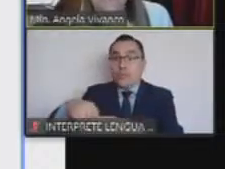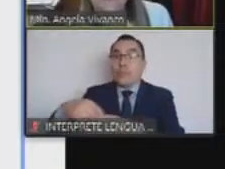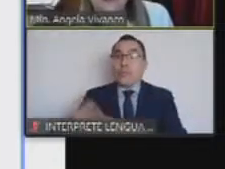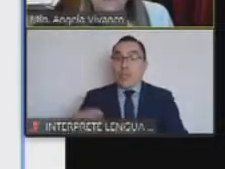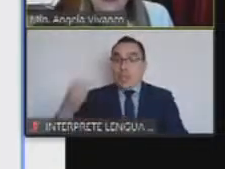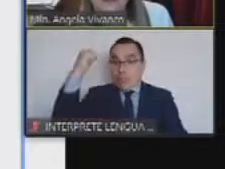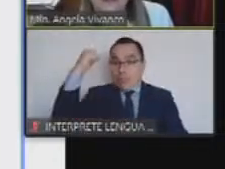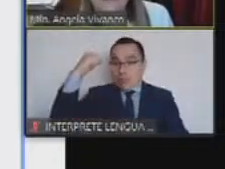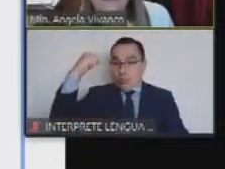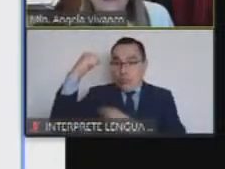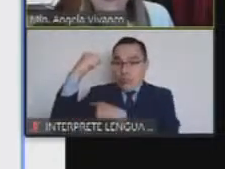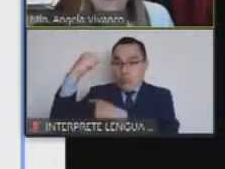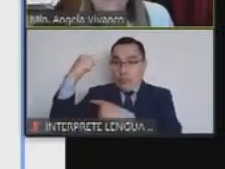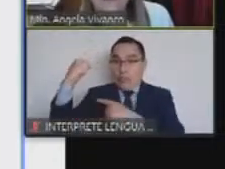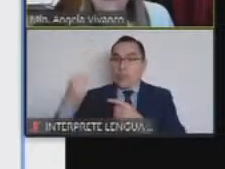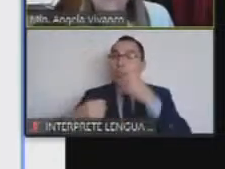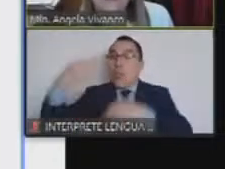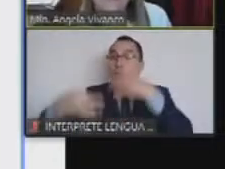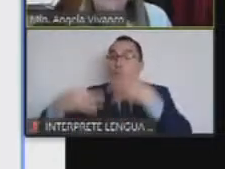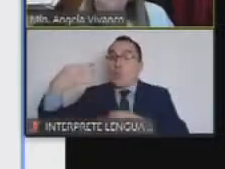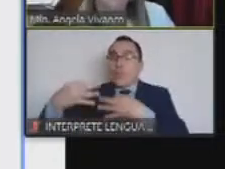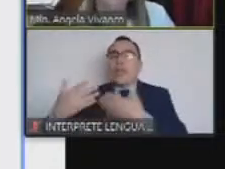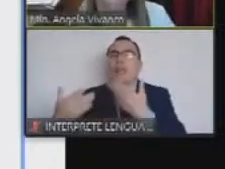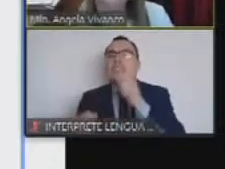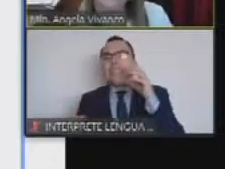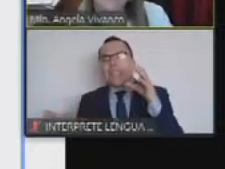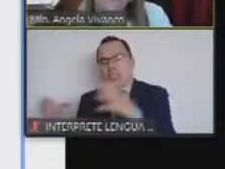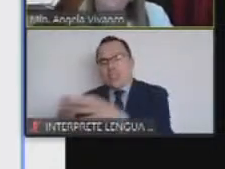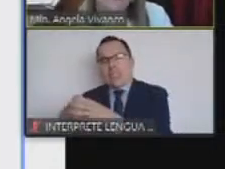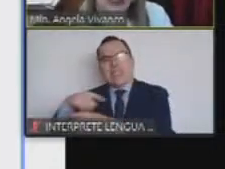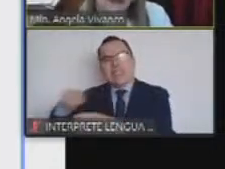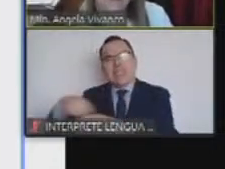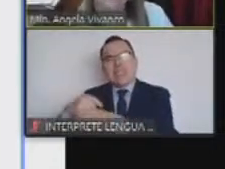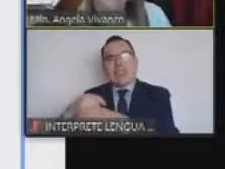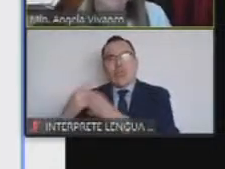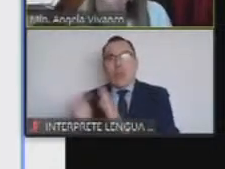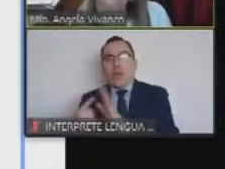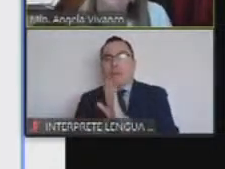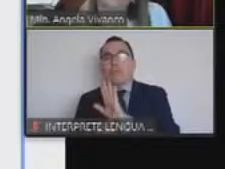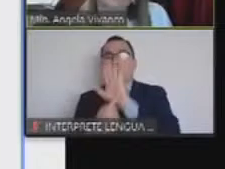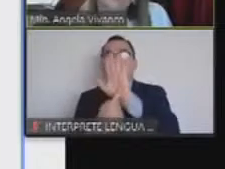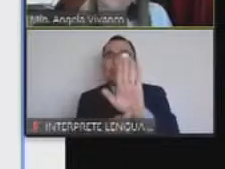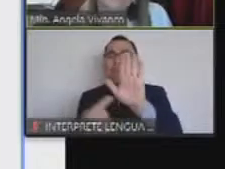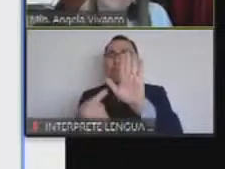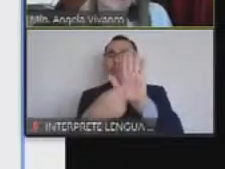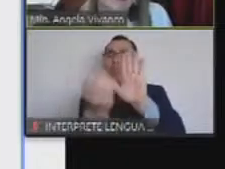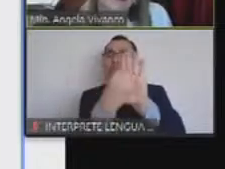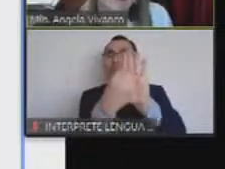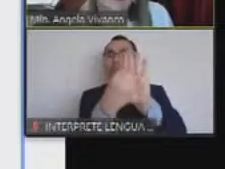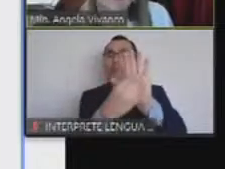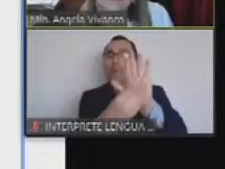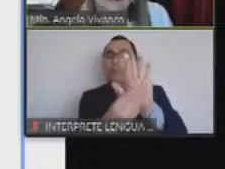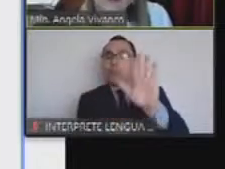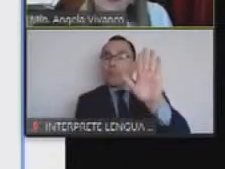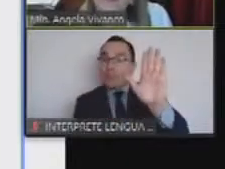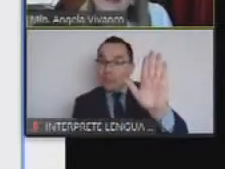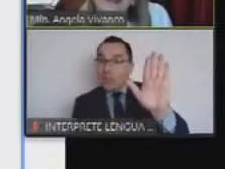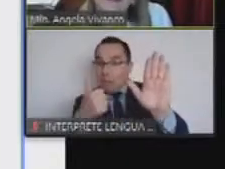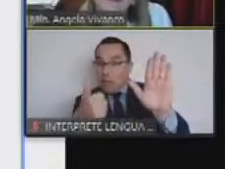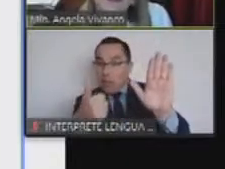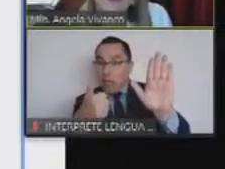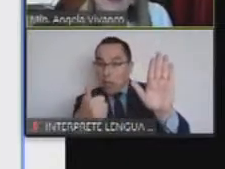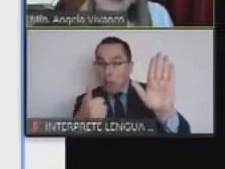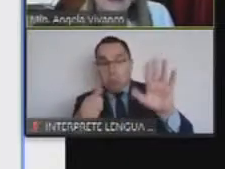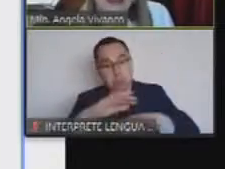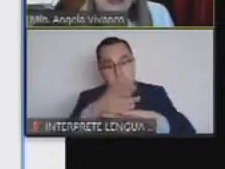que ello tiene que ver no solamente con la exposición de datos, tema que por cierto es importante a través de plataformas